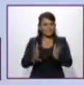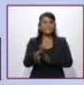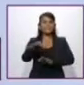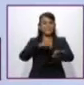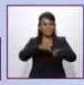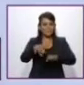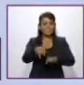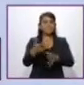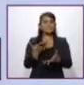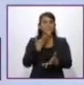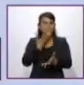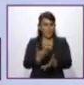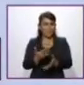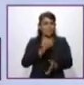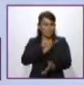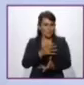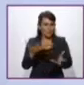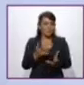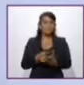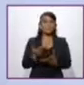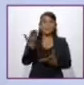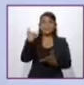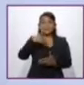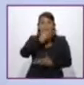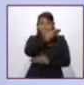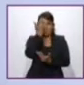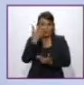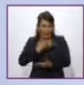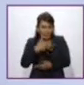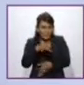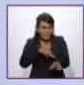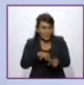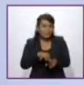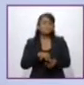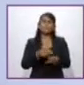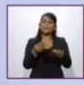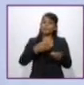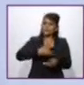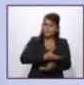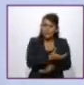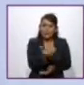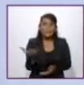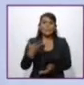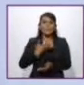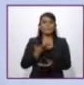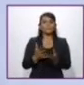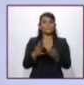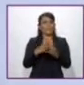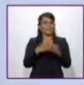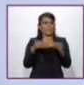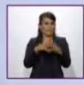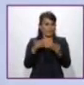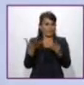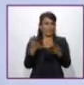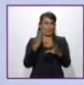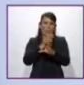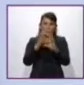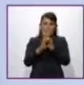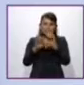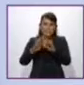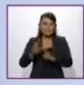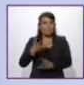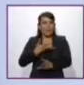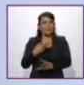en el que ellos se fueron sin saber que existía. Tenemos mucha agricultura, tenemos productos que no se han desarrollado. Ellos ya tienen